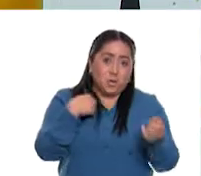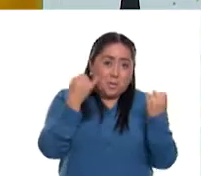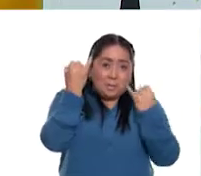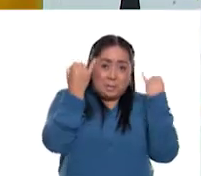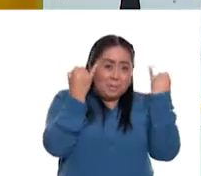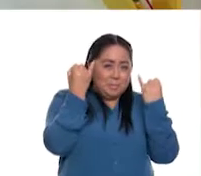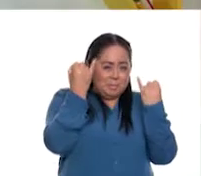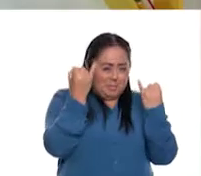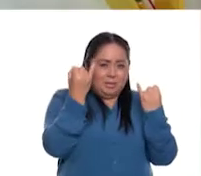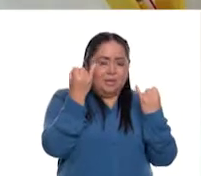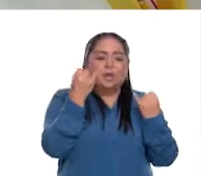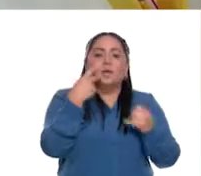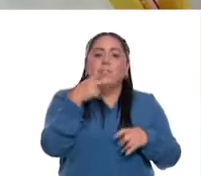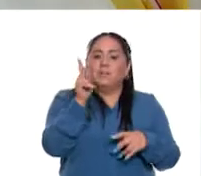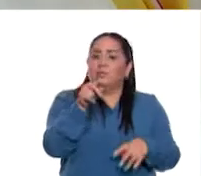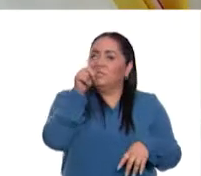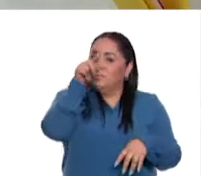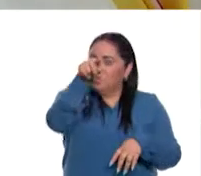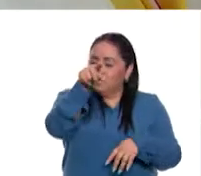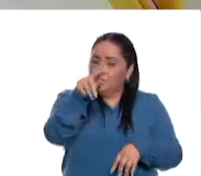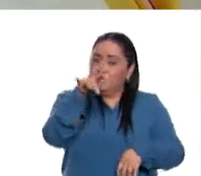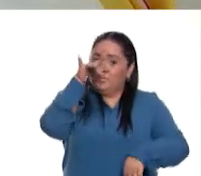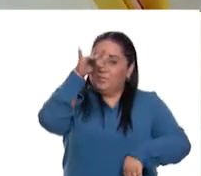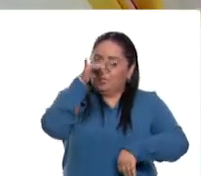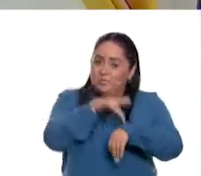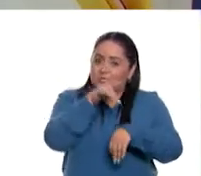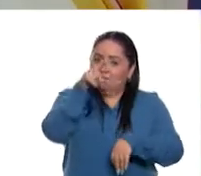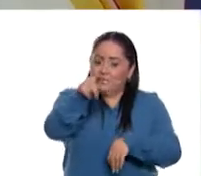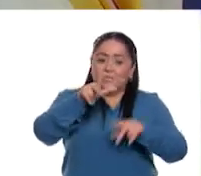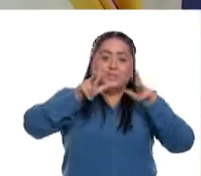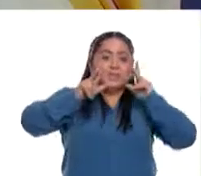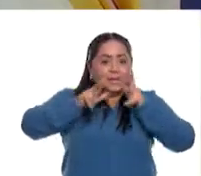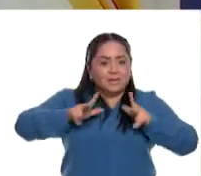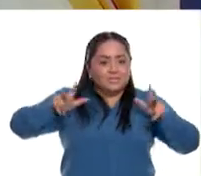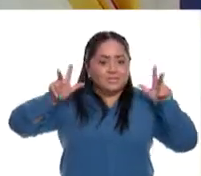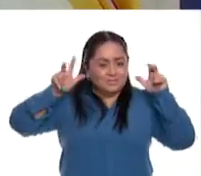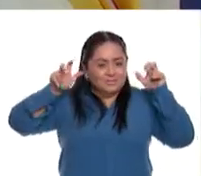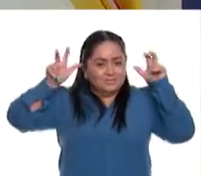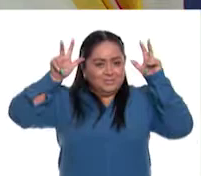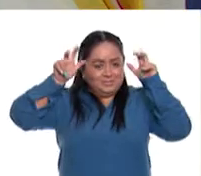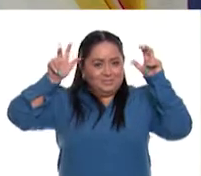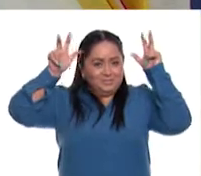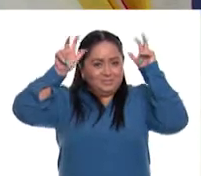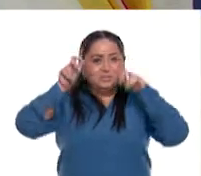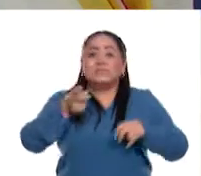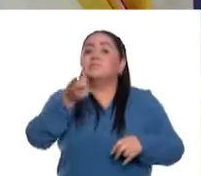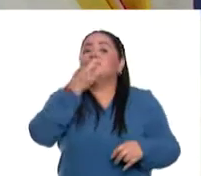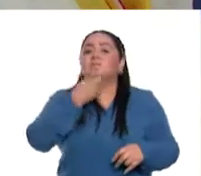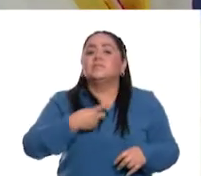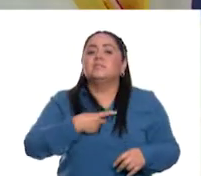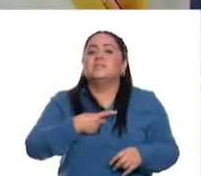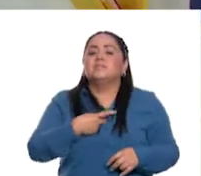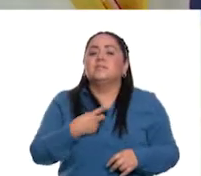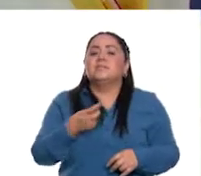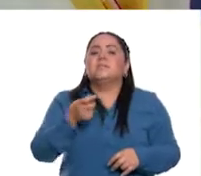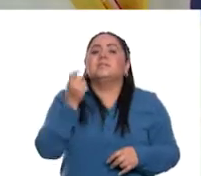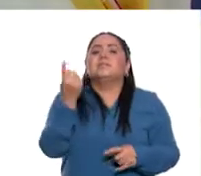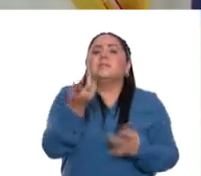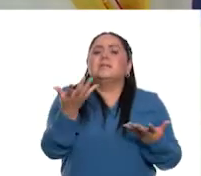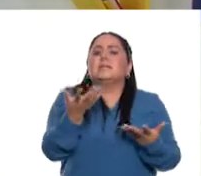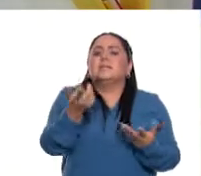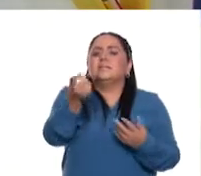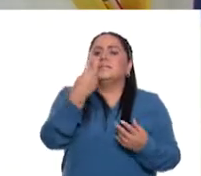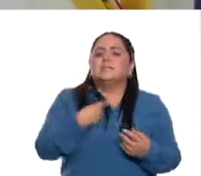invento, te toca a ti, ajo listo. Dinos qué tienes